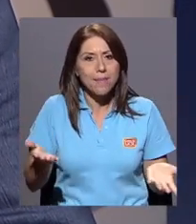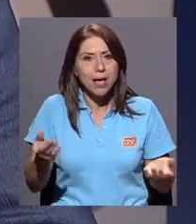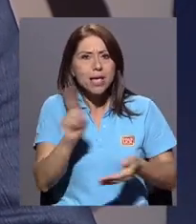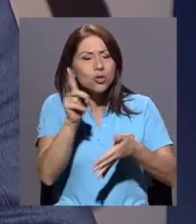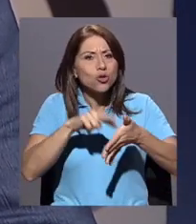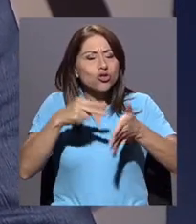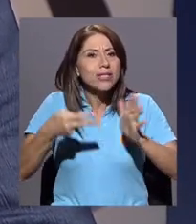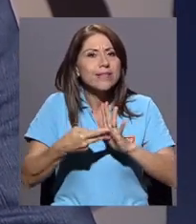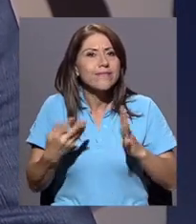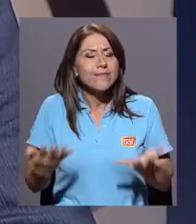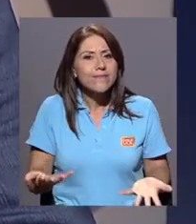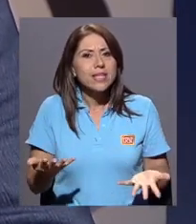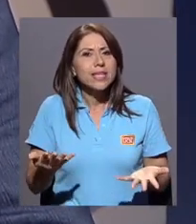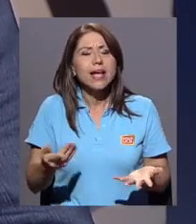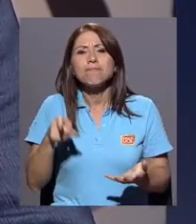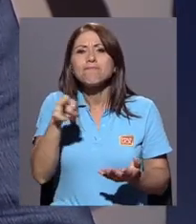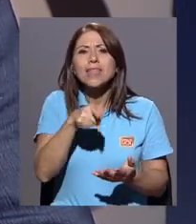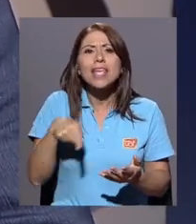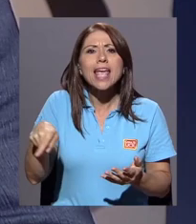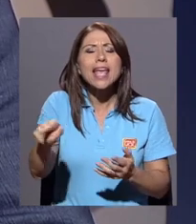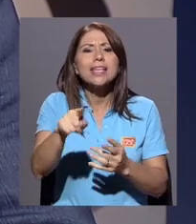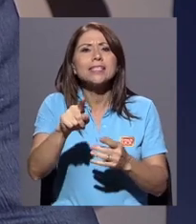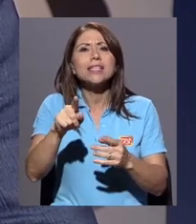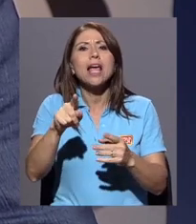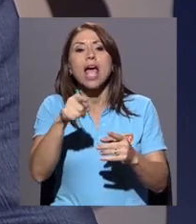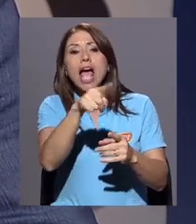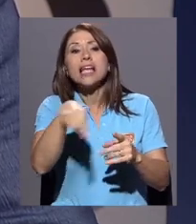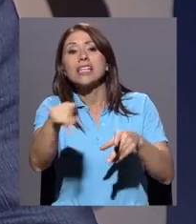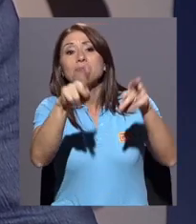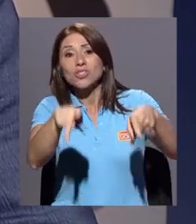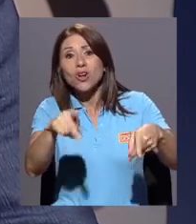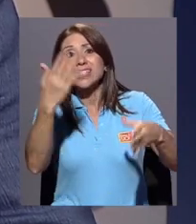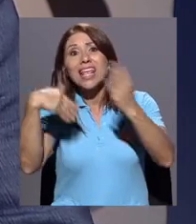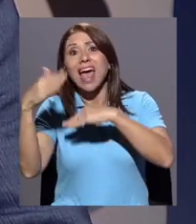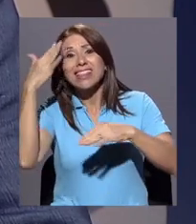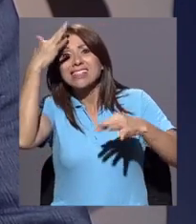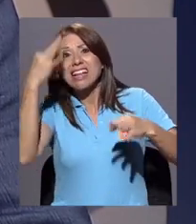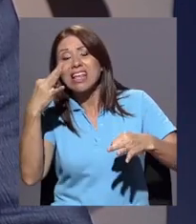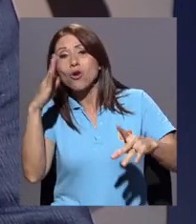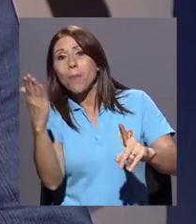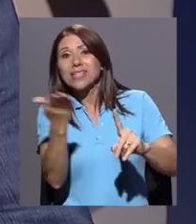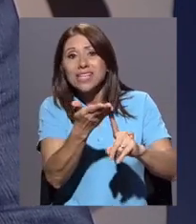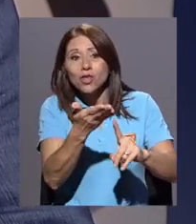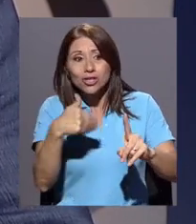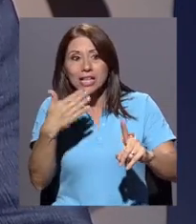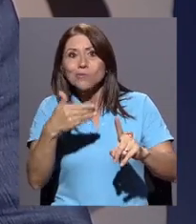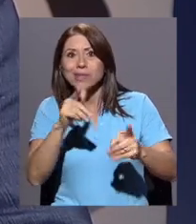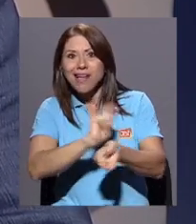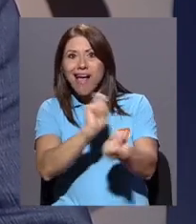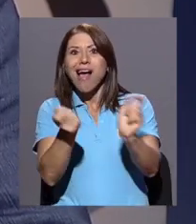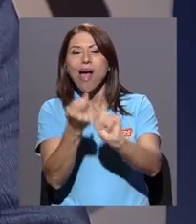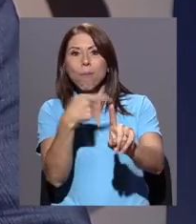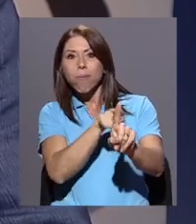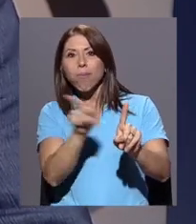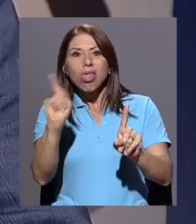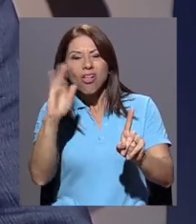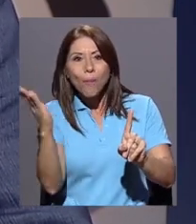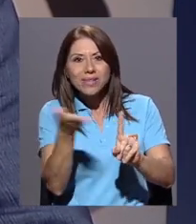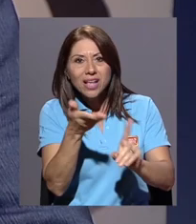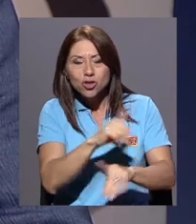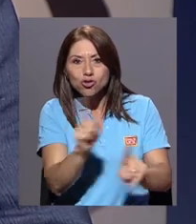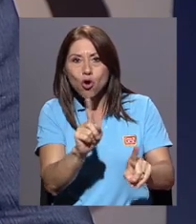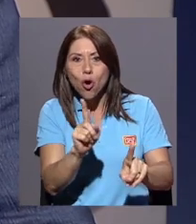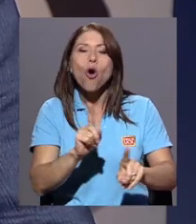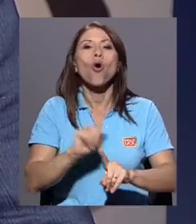No porque se vayan a convencer a los convencidos de otra cosa, sino porque como testimonio público es necesario